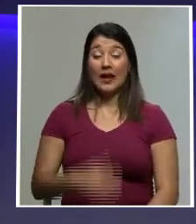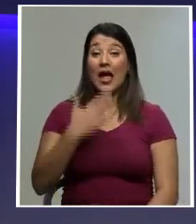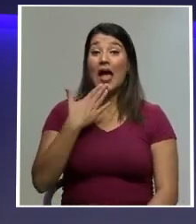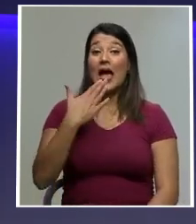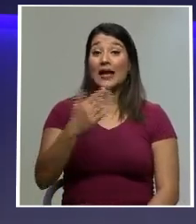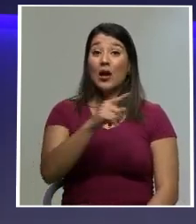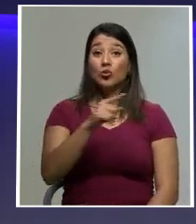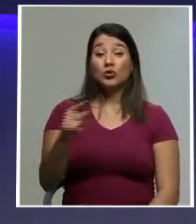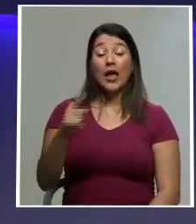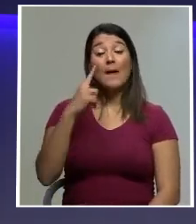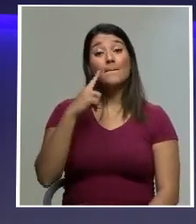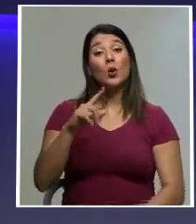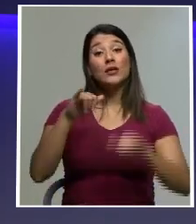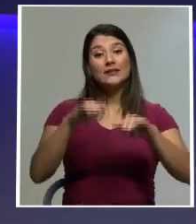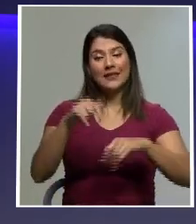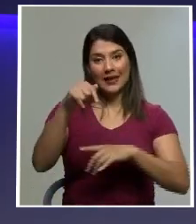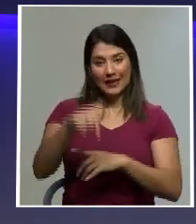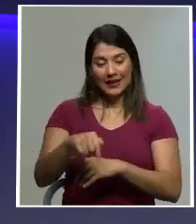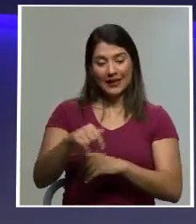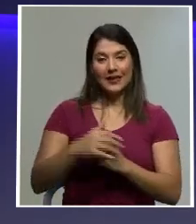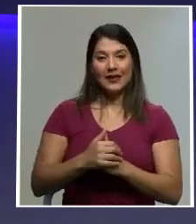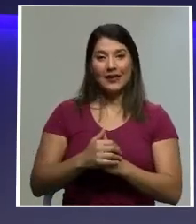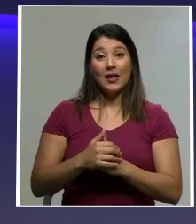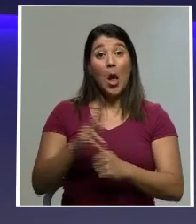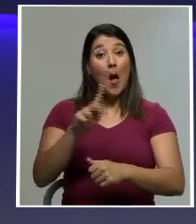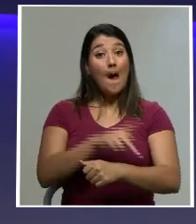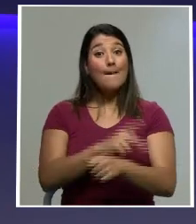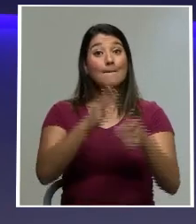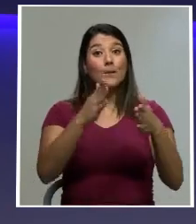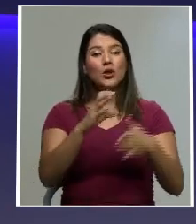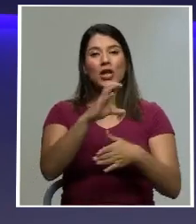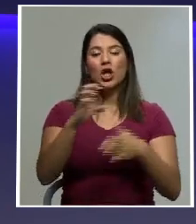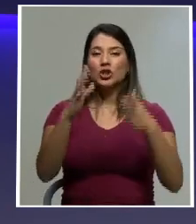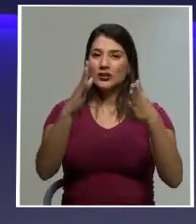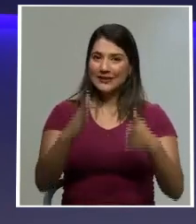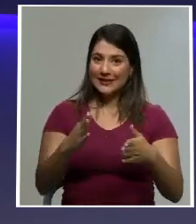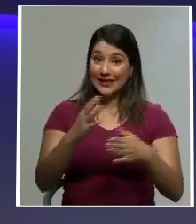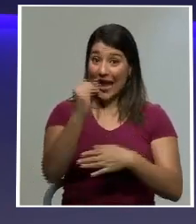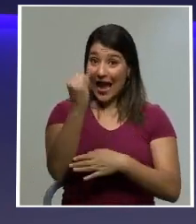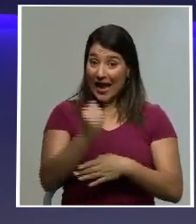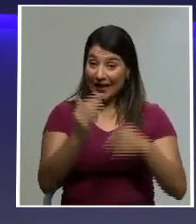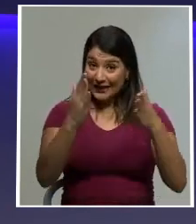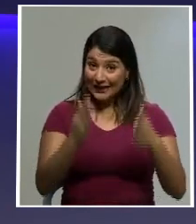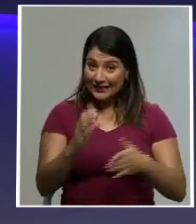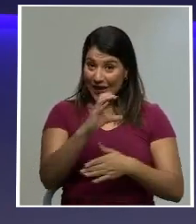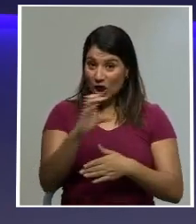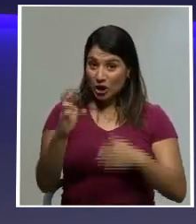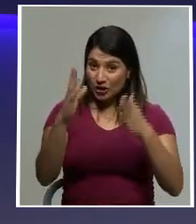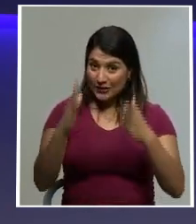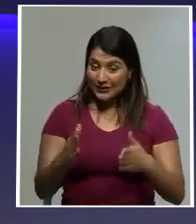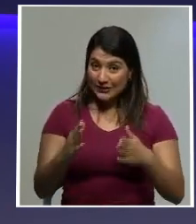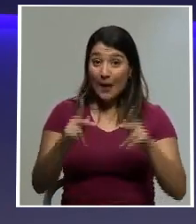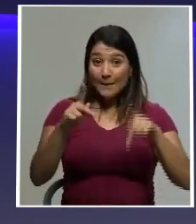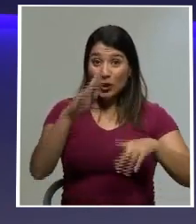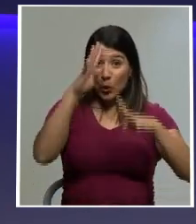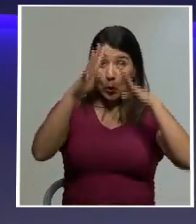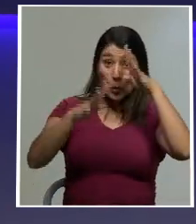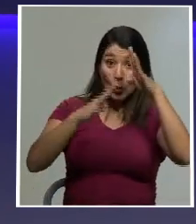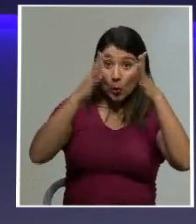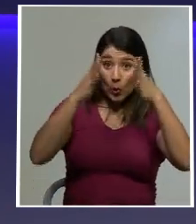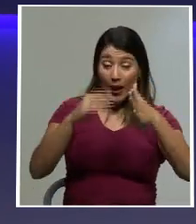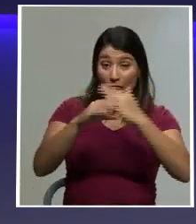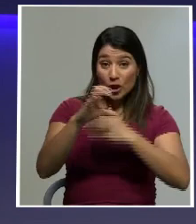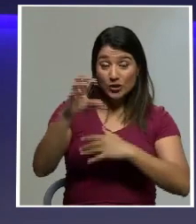Gracias a ustedes por estar ahí. Los poetas costarricenses, los artistas costarricenses, los creadores del